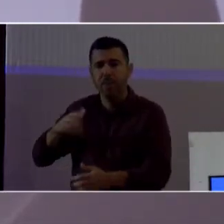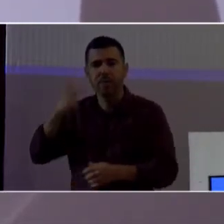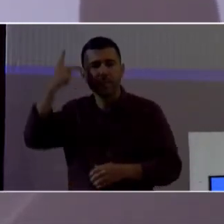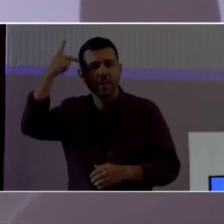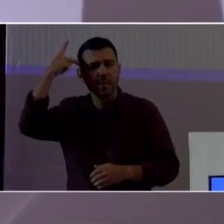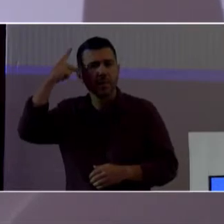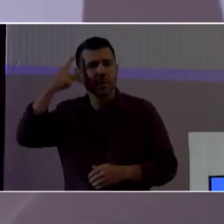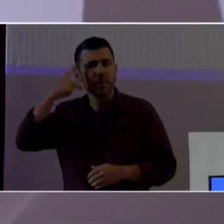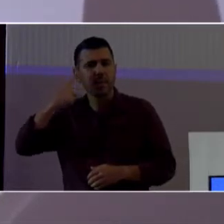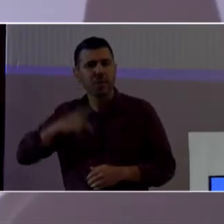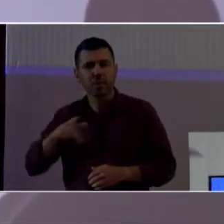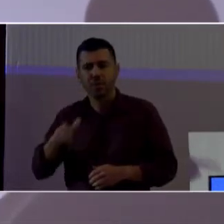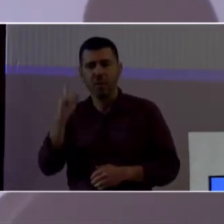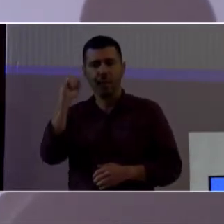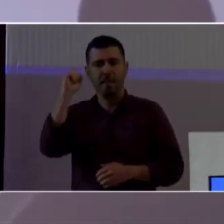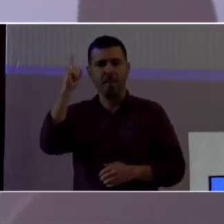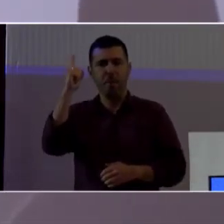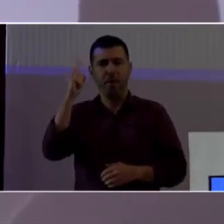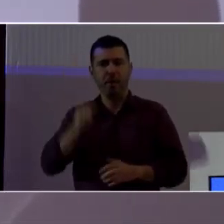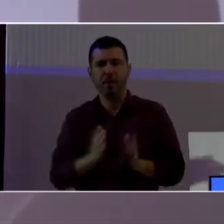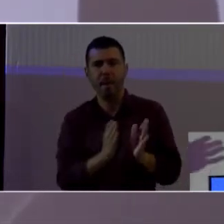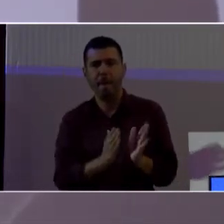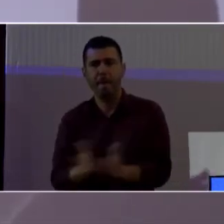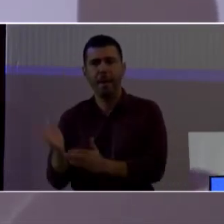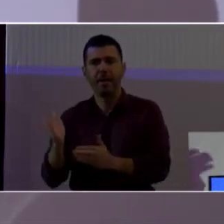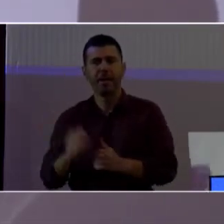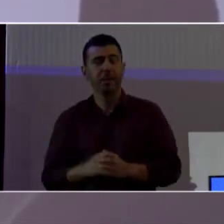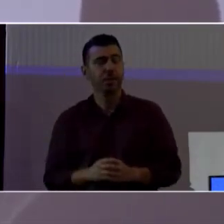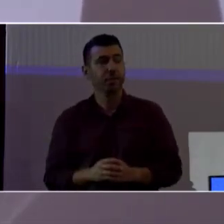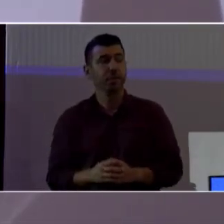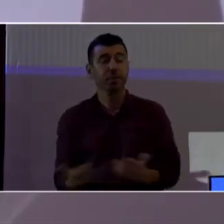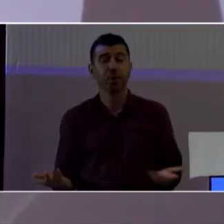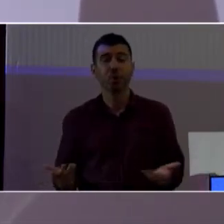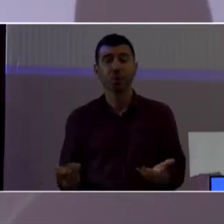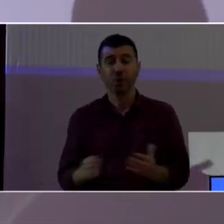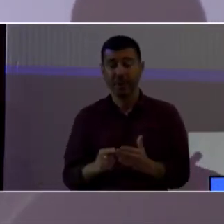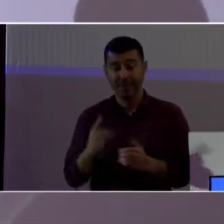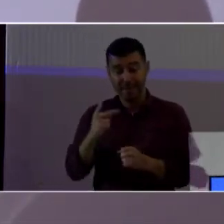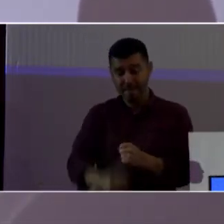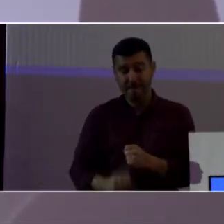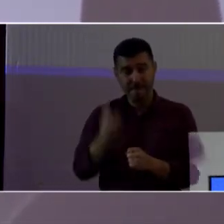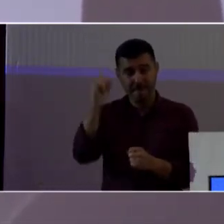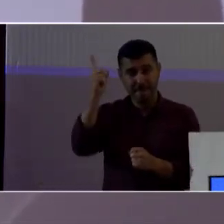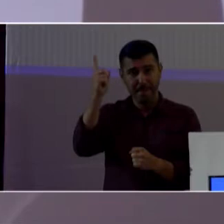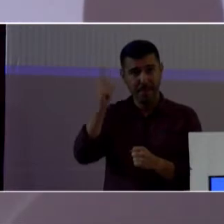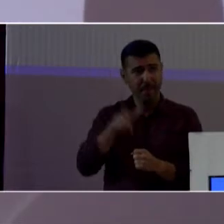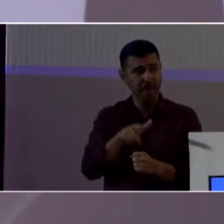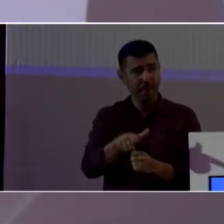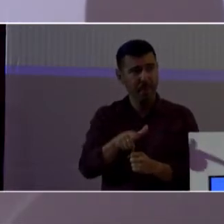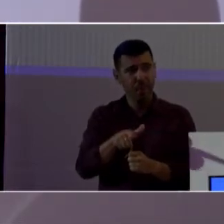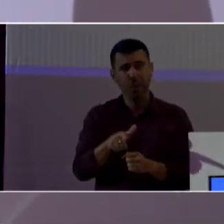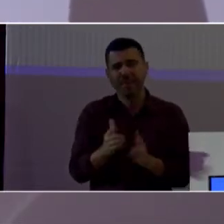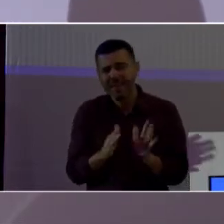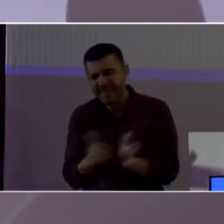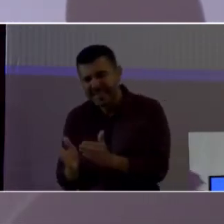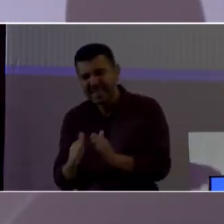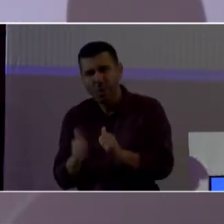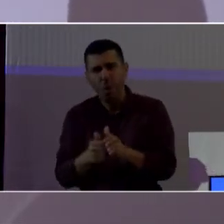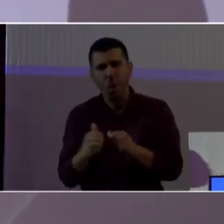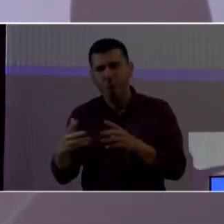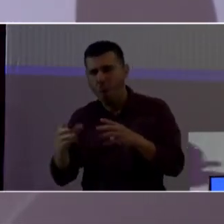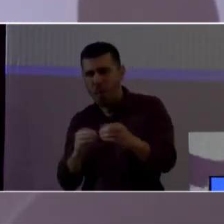en esa política de planeación económica, en esa política de integración y desde luego de